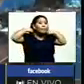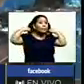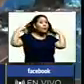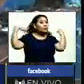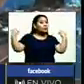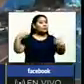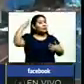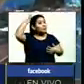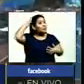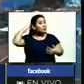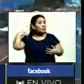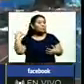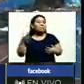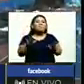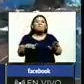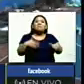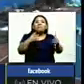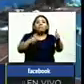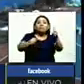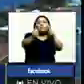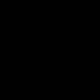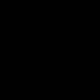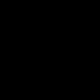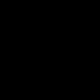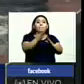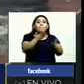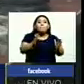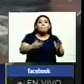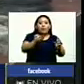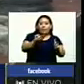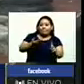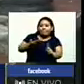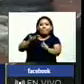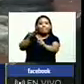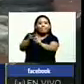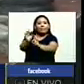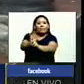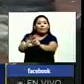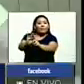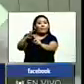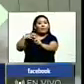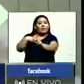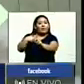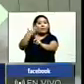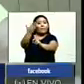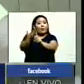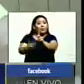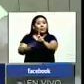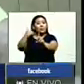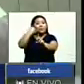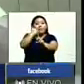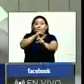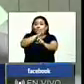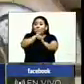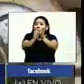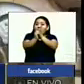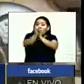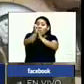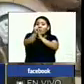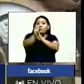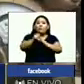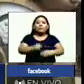pelucas. Su objetivo es mejorar la calidad de las pacientes que se someten a quimioterapias.